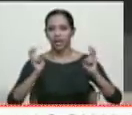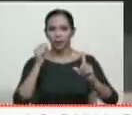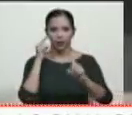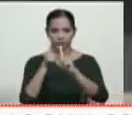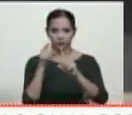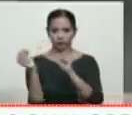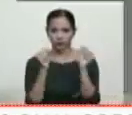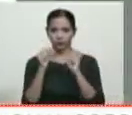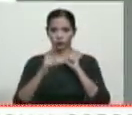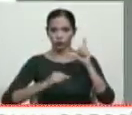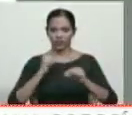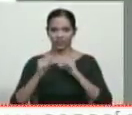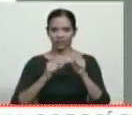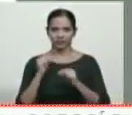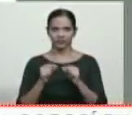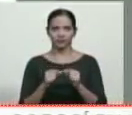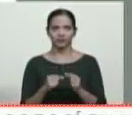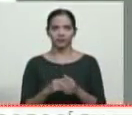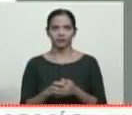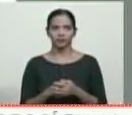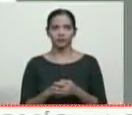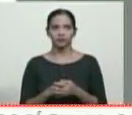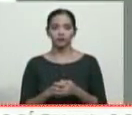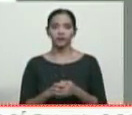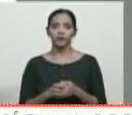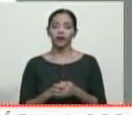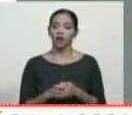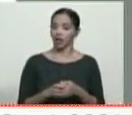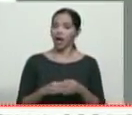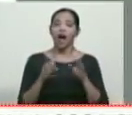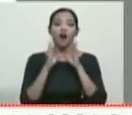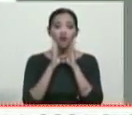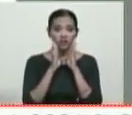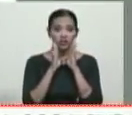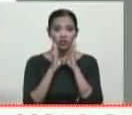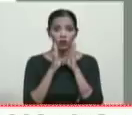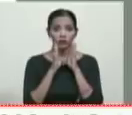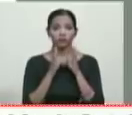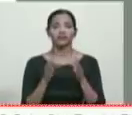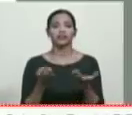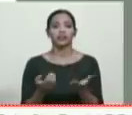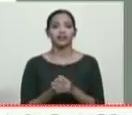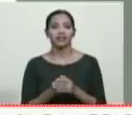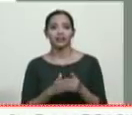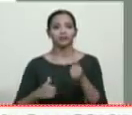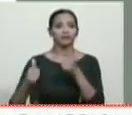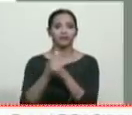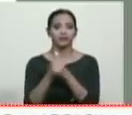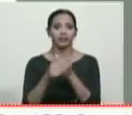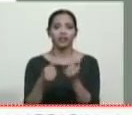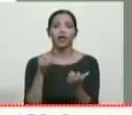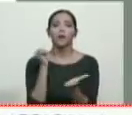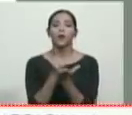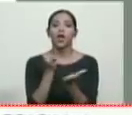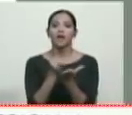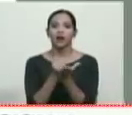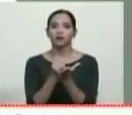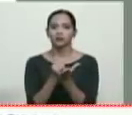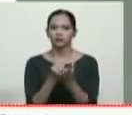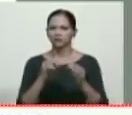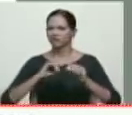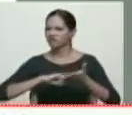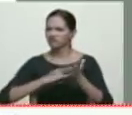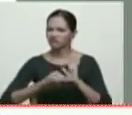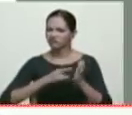del siguiente tweet. Vamos a verlo. A confesión de partes, relevo de pruebas. ¿De qué estamos hablando?